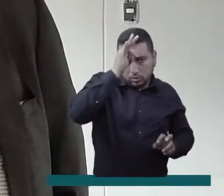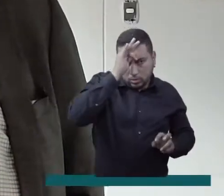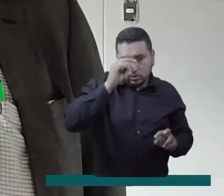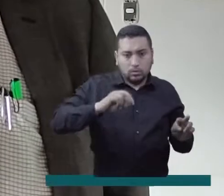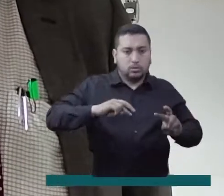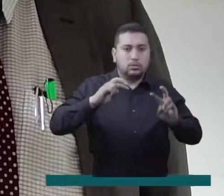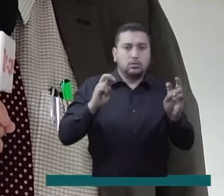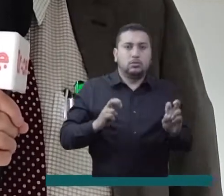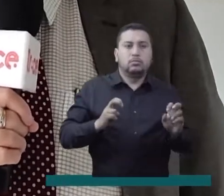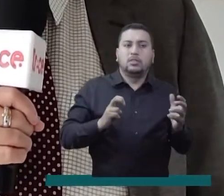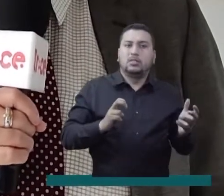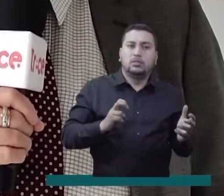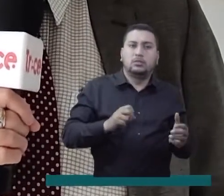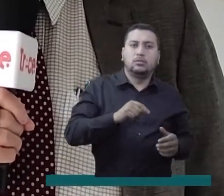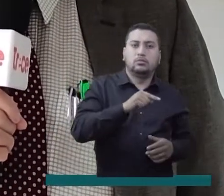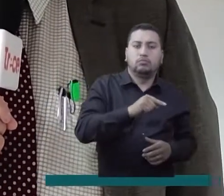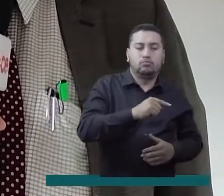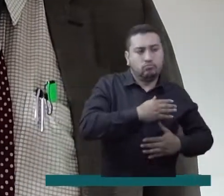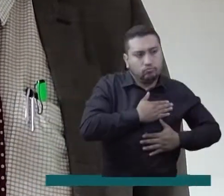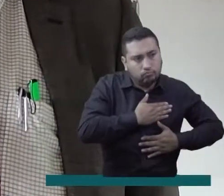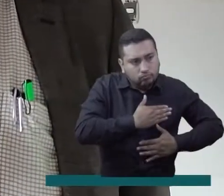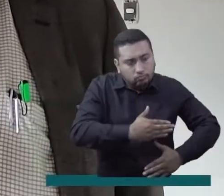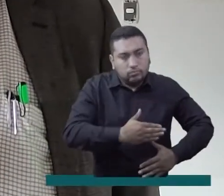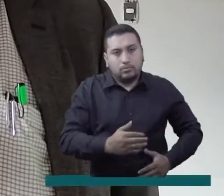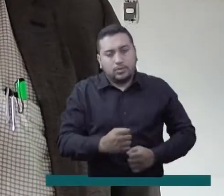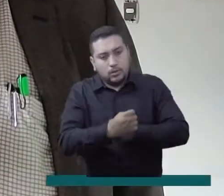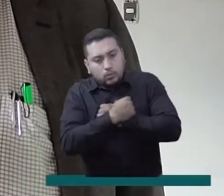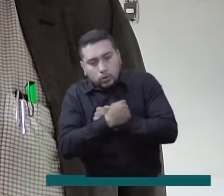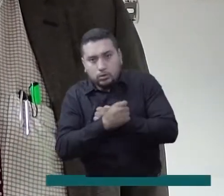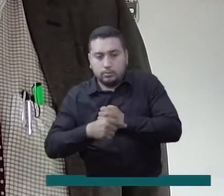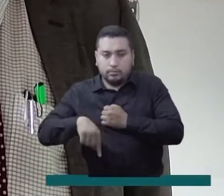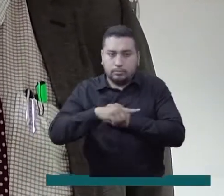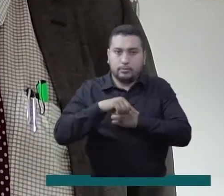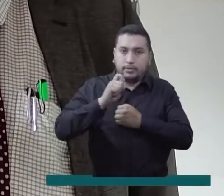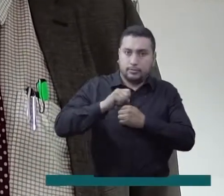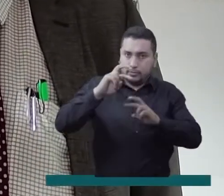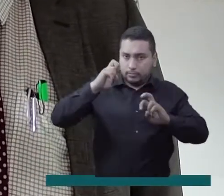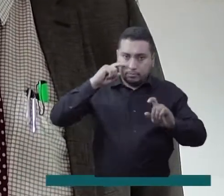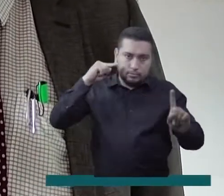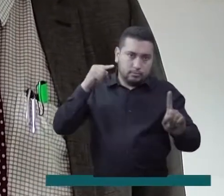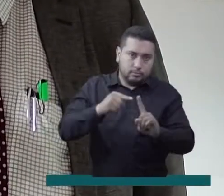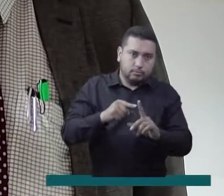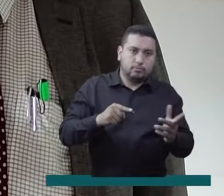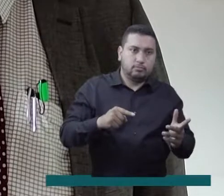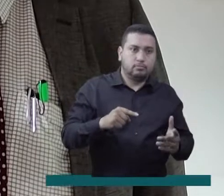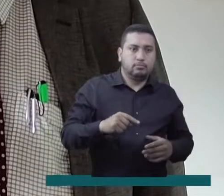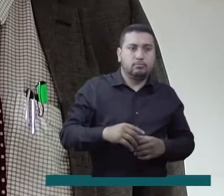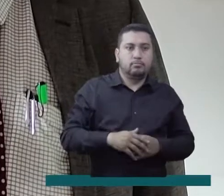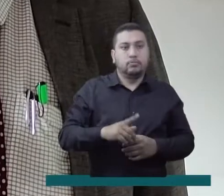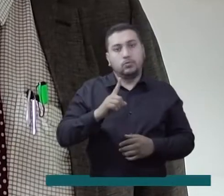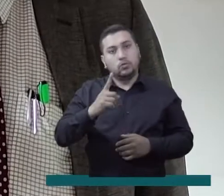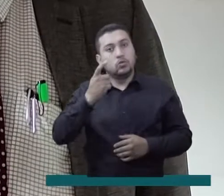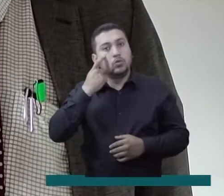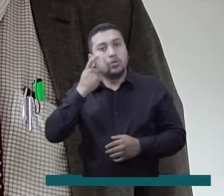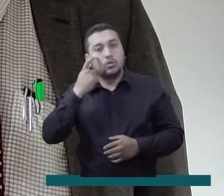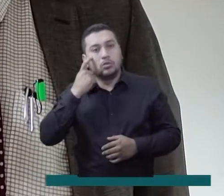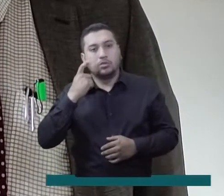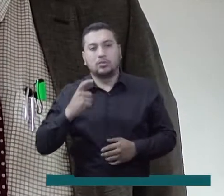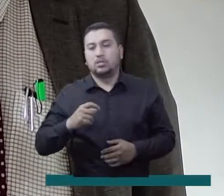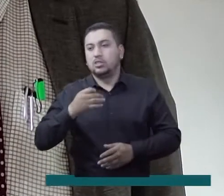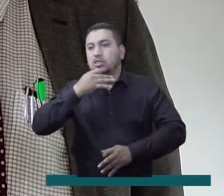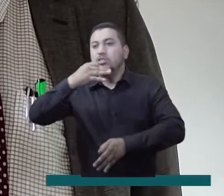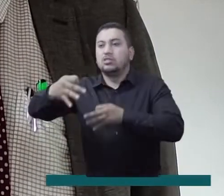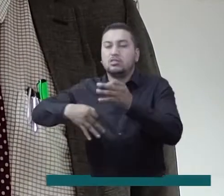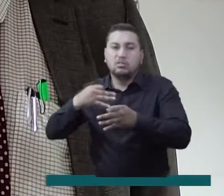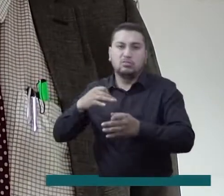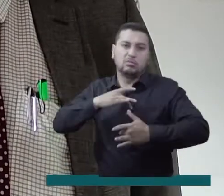relaciones interpersonales, aquí tocamos mucho la pertenencia, la solidaridad, el amor, pero por sobre todo los